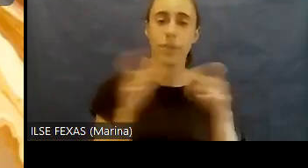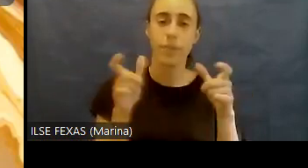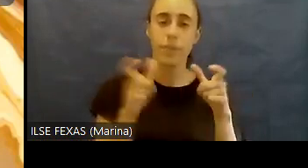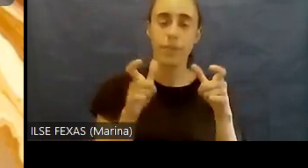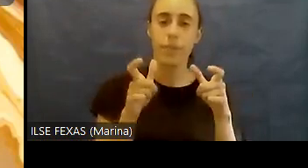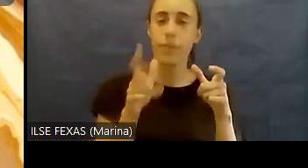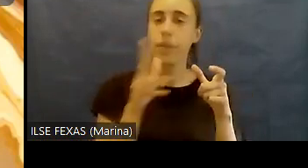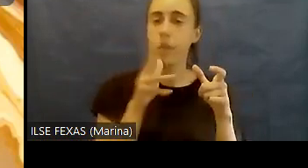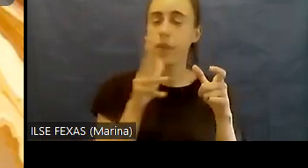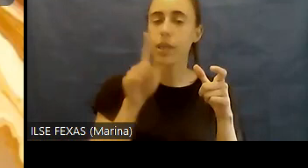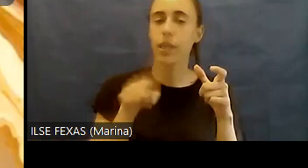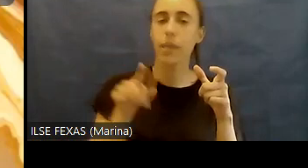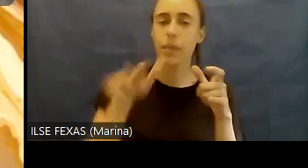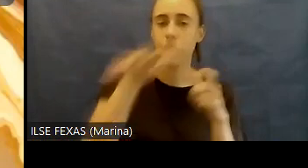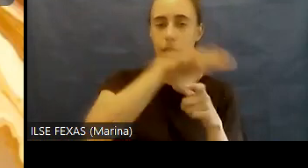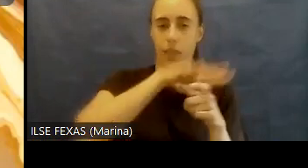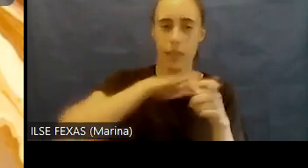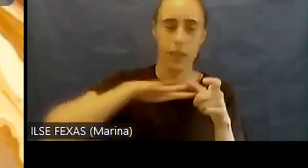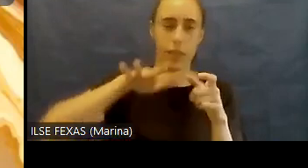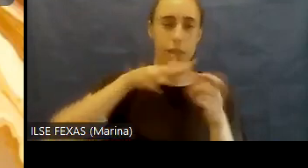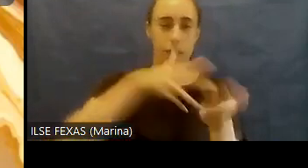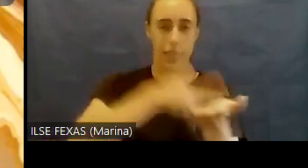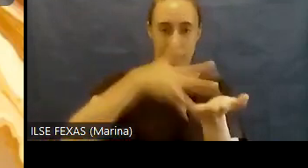y tienen su espacio para ir drenando su producto.